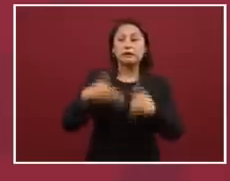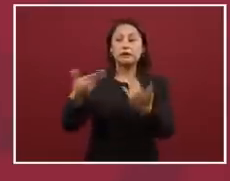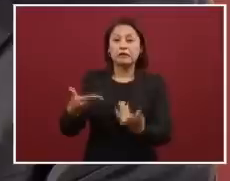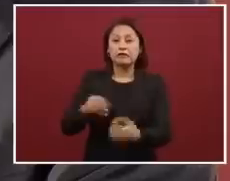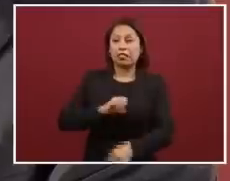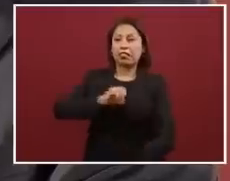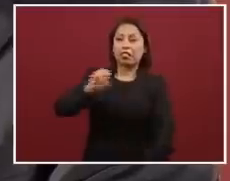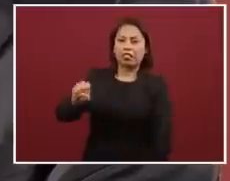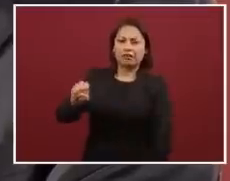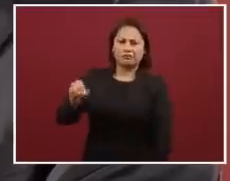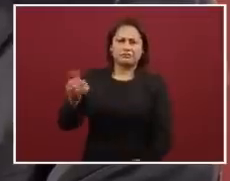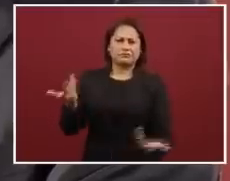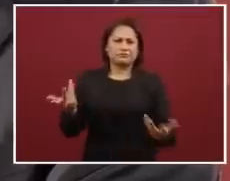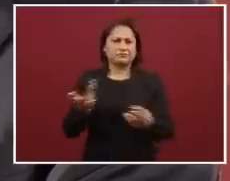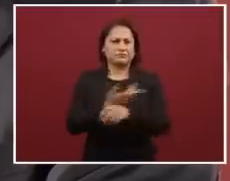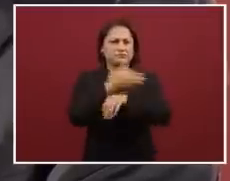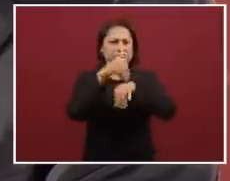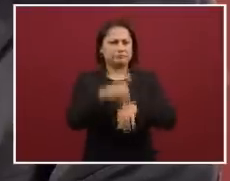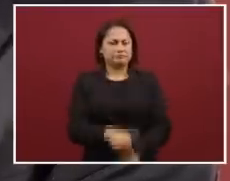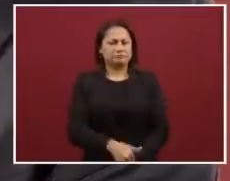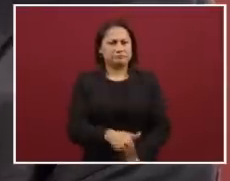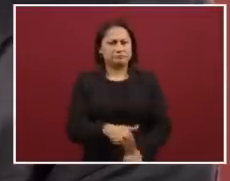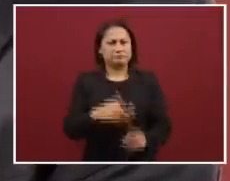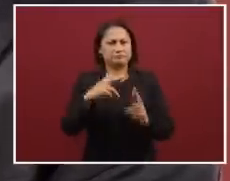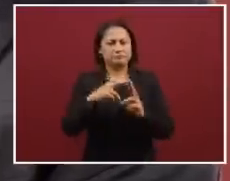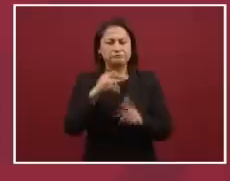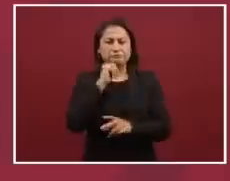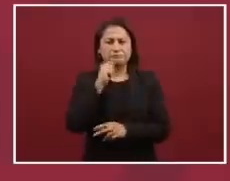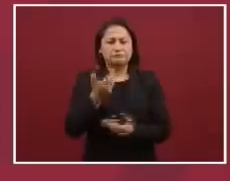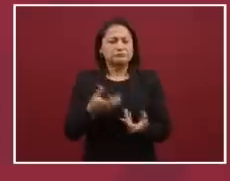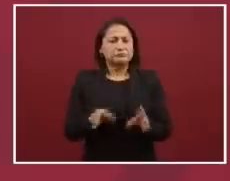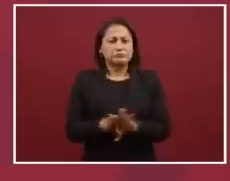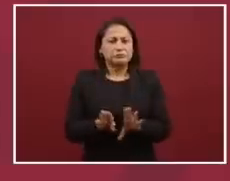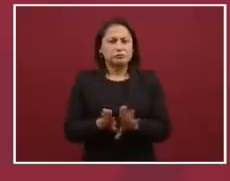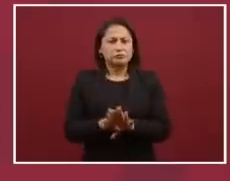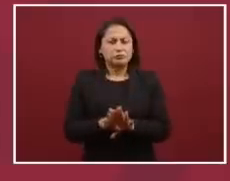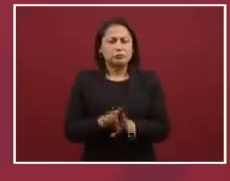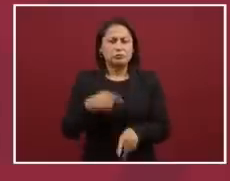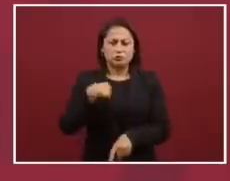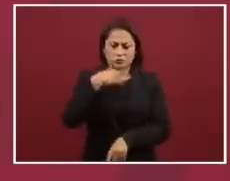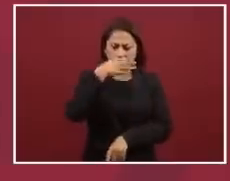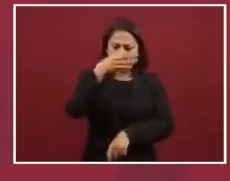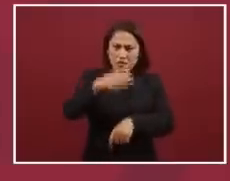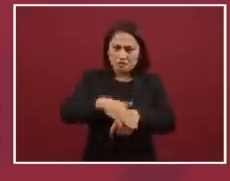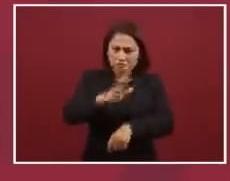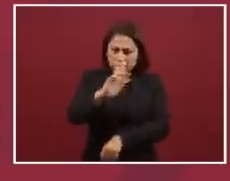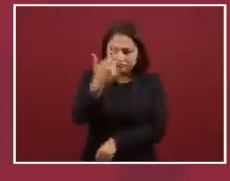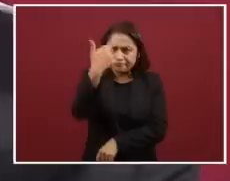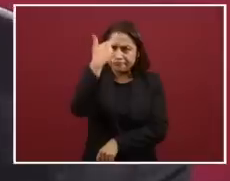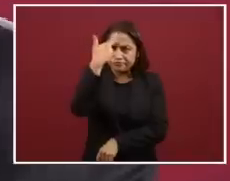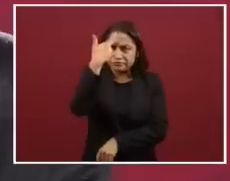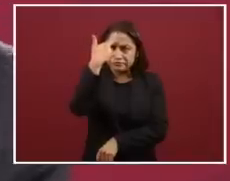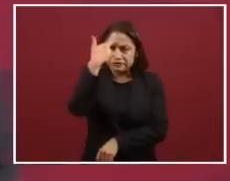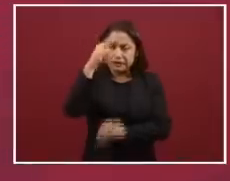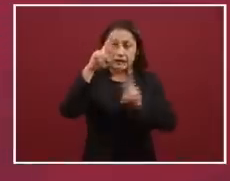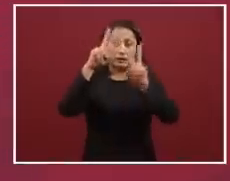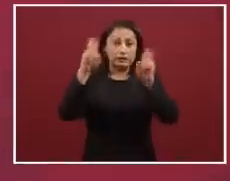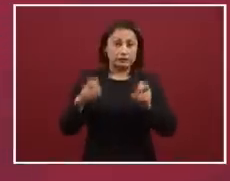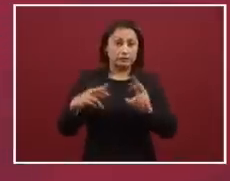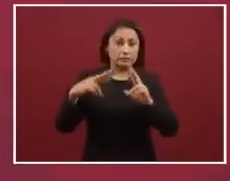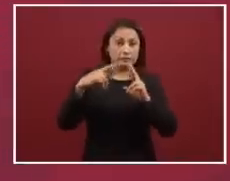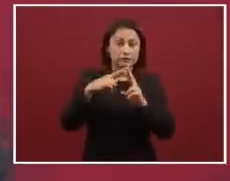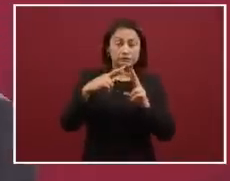más recordarles, esto no es un asunto solo religioso, es un asunto que tiene que